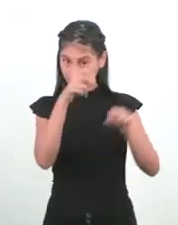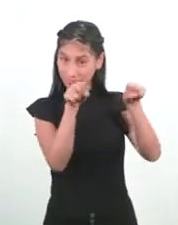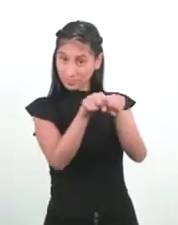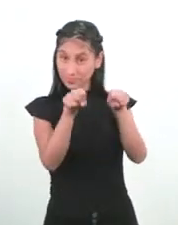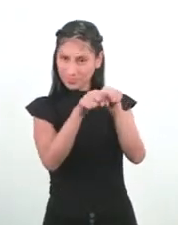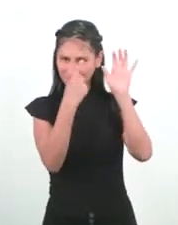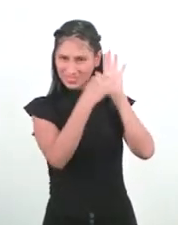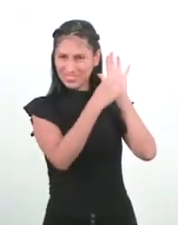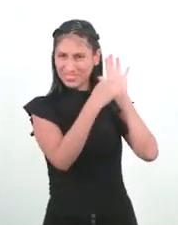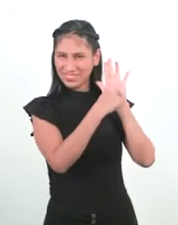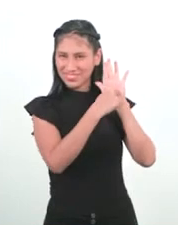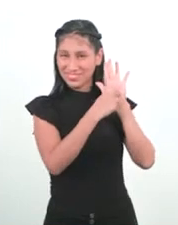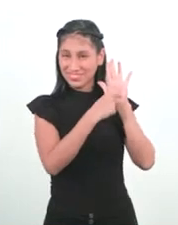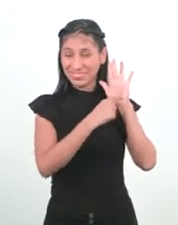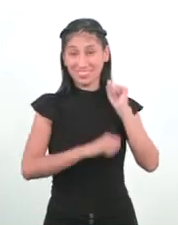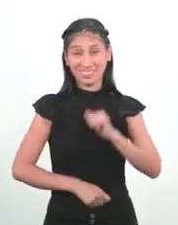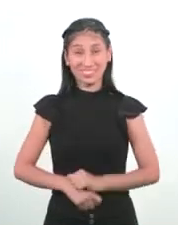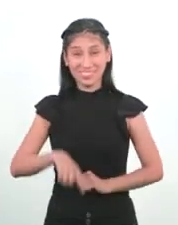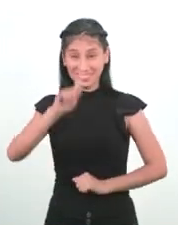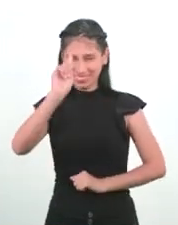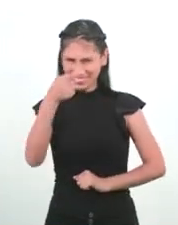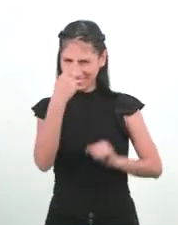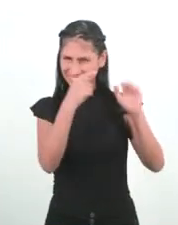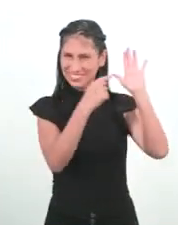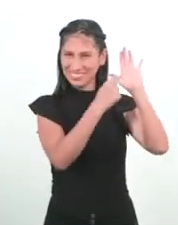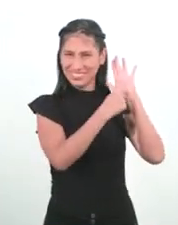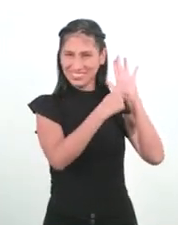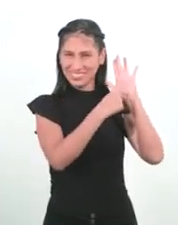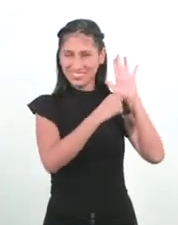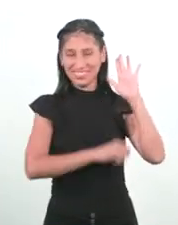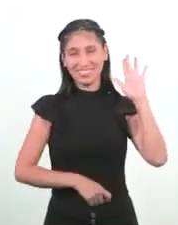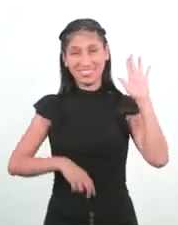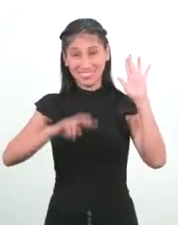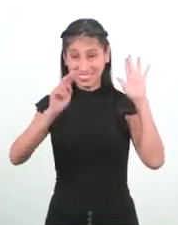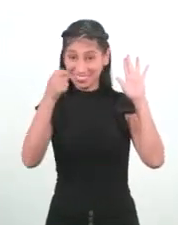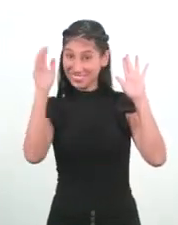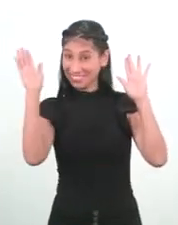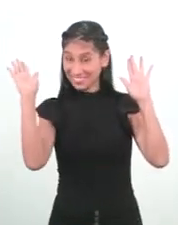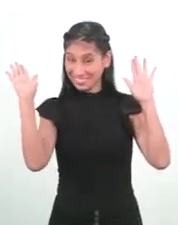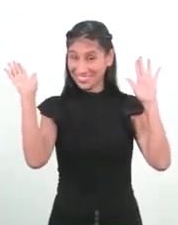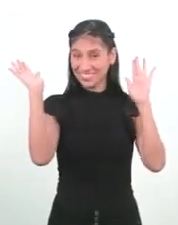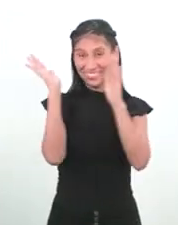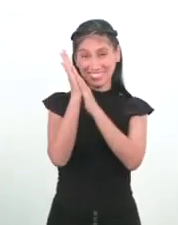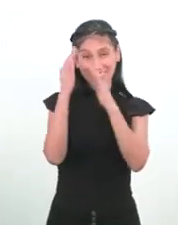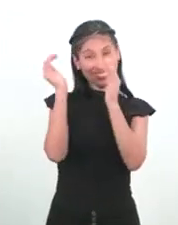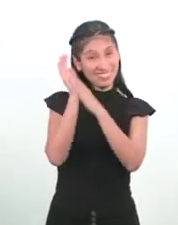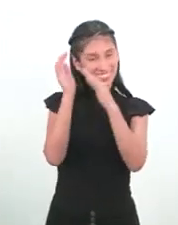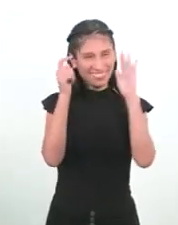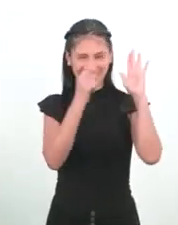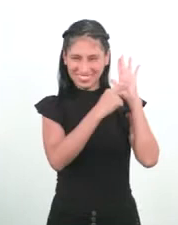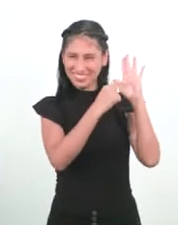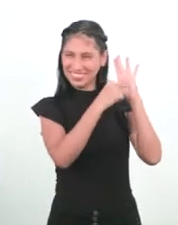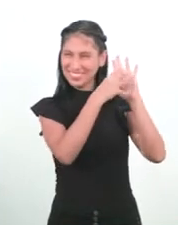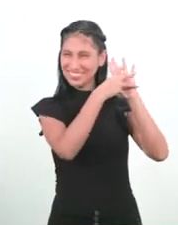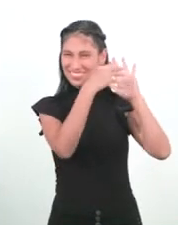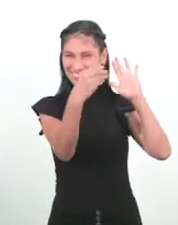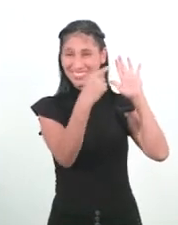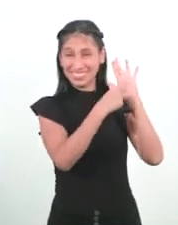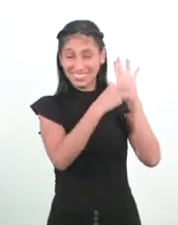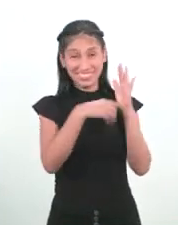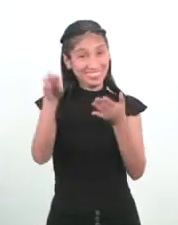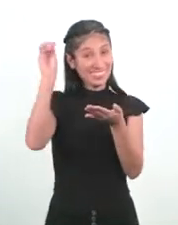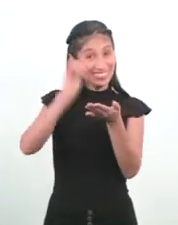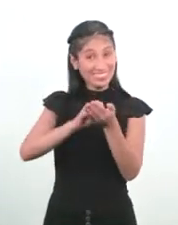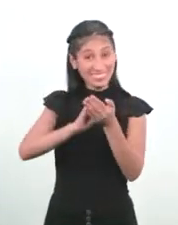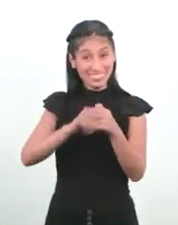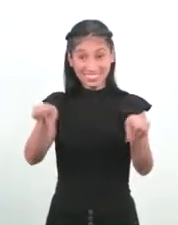piso, luego palma. Piso, palma. Piso, palma, palma. Una vez